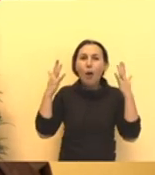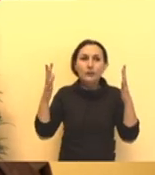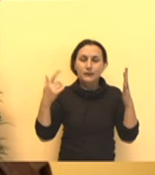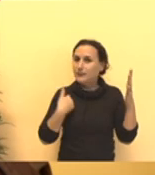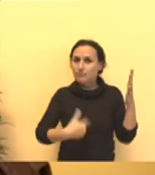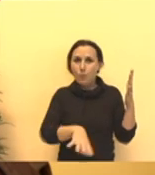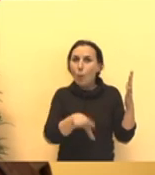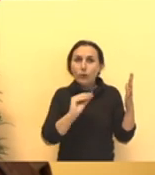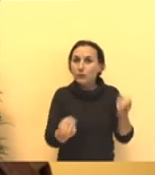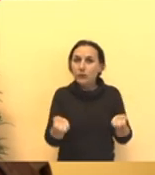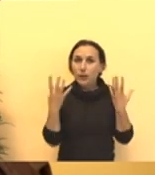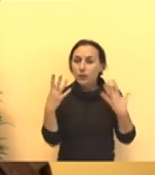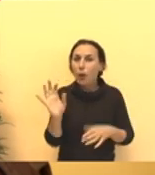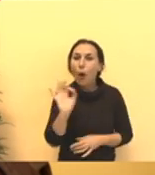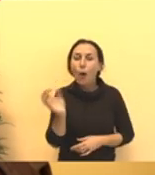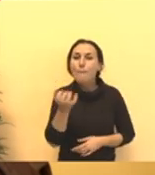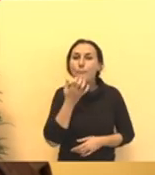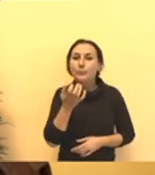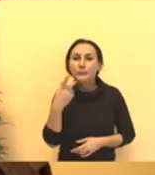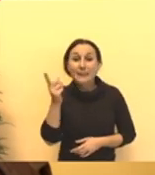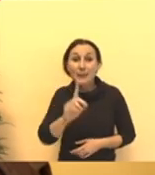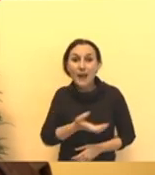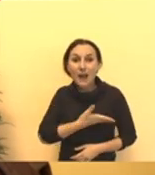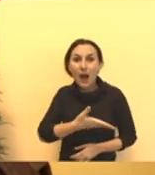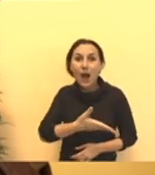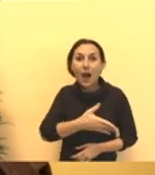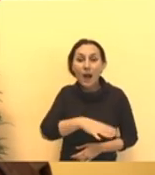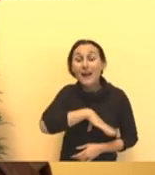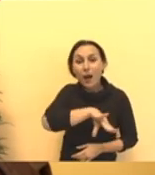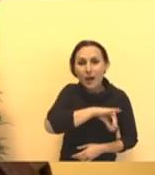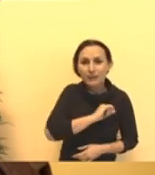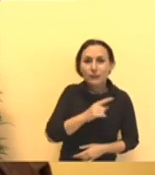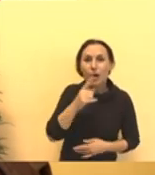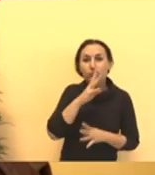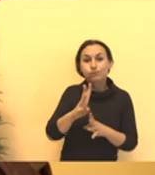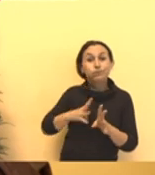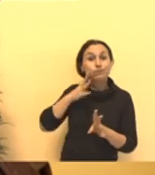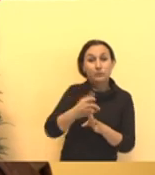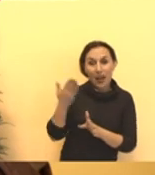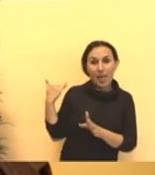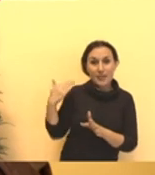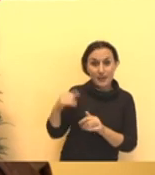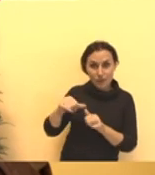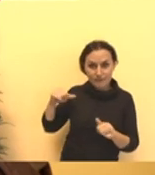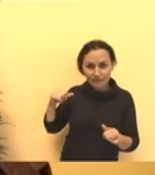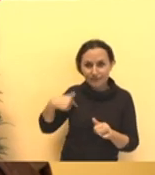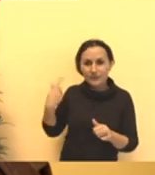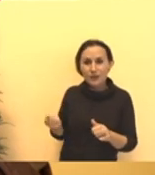O, por ejemplo, el Cabildo, en la legislatura anterior, saca una